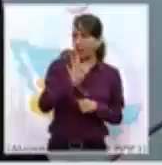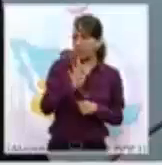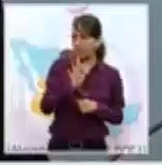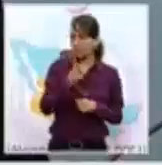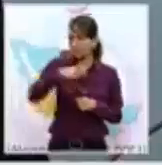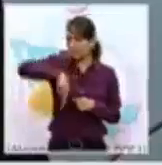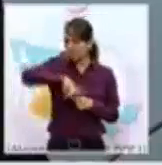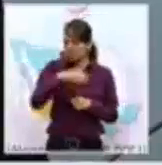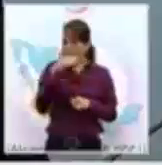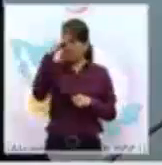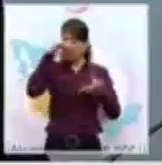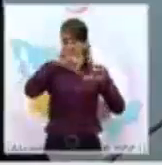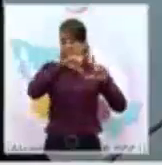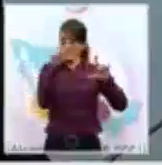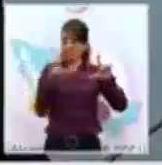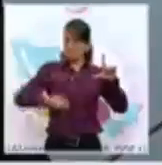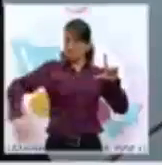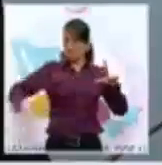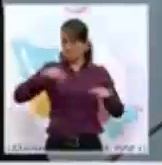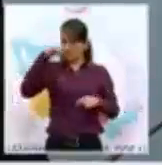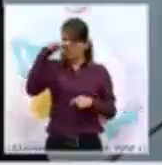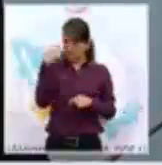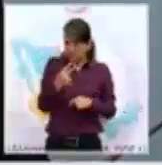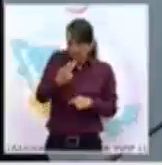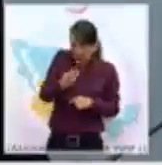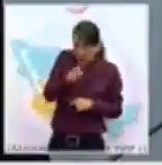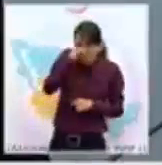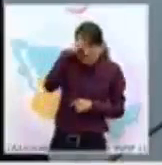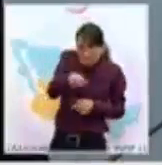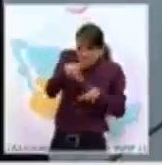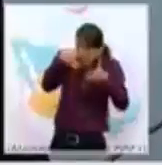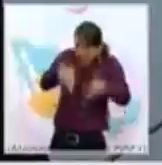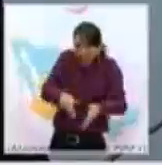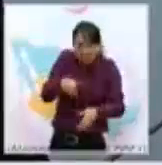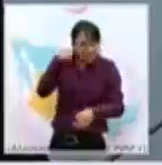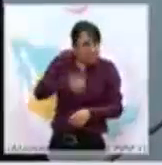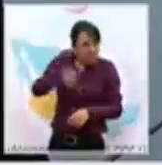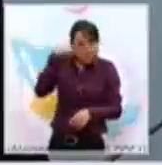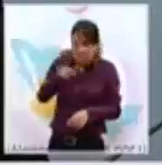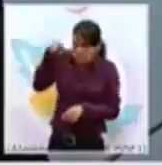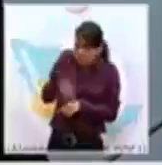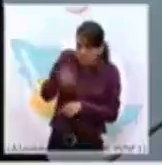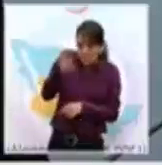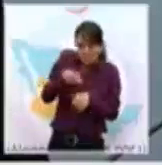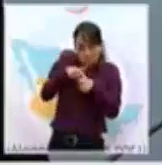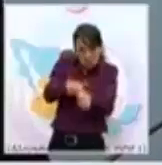siempre, y que el México que conocemos adquirió